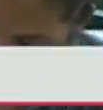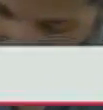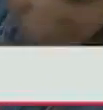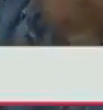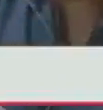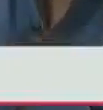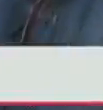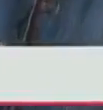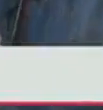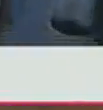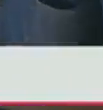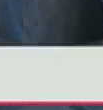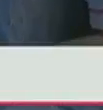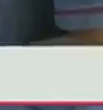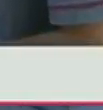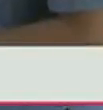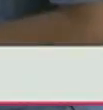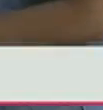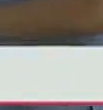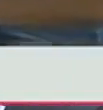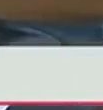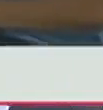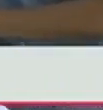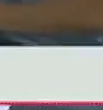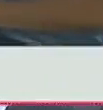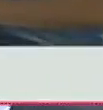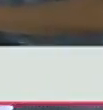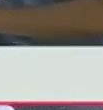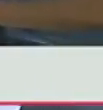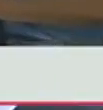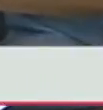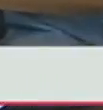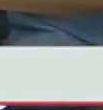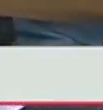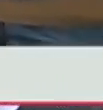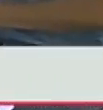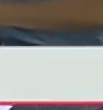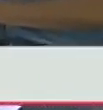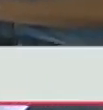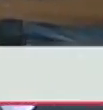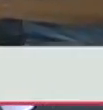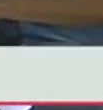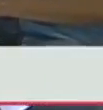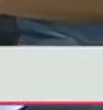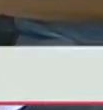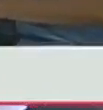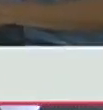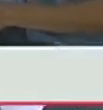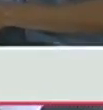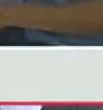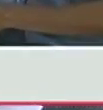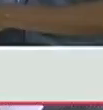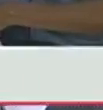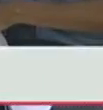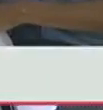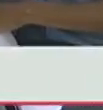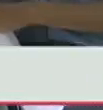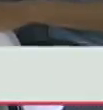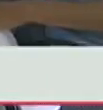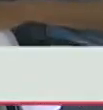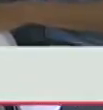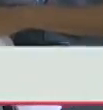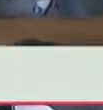final de las elecciones, que es más tarde, por supuesto, tiene que ver con los escrutinios, los resultados, luego